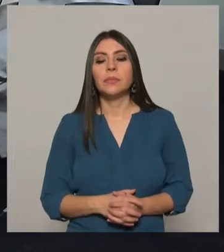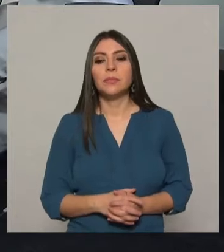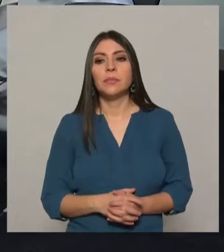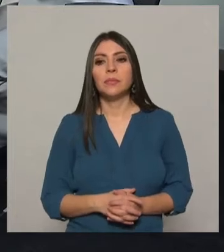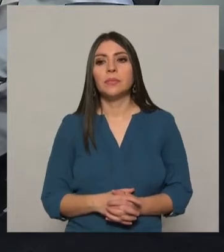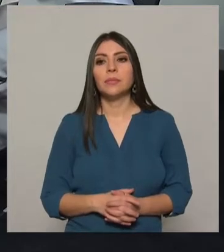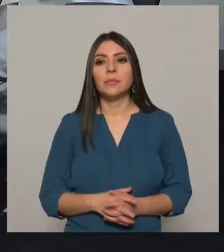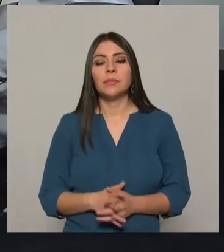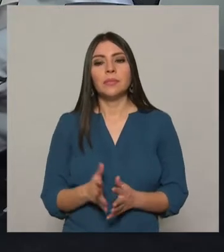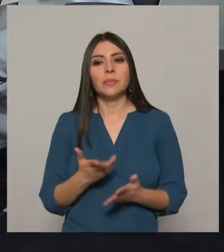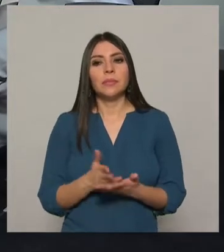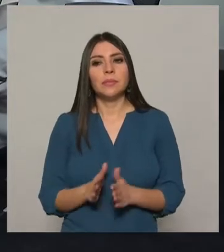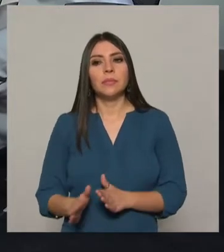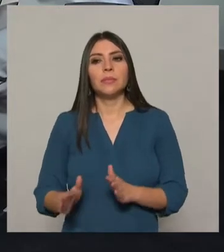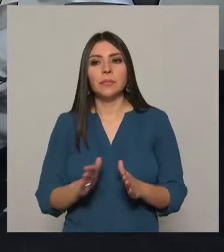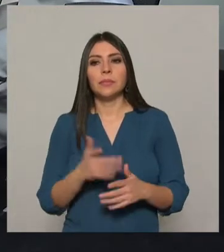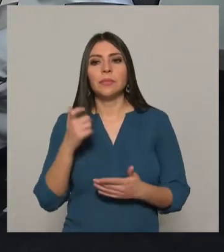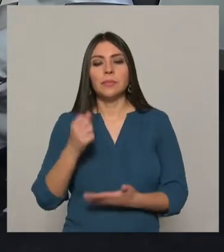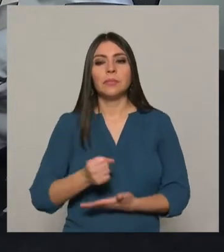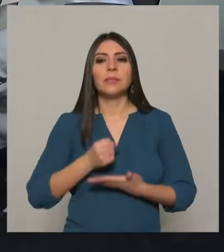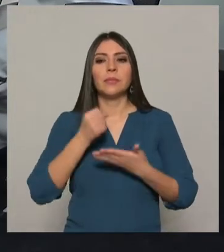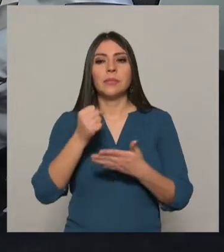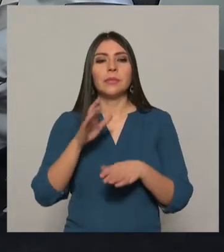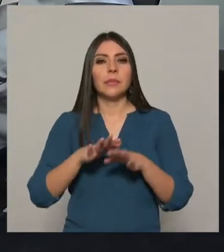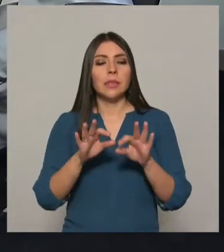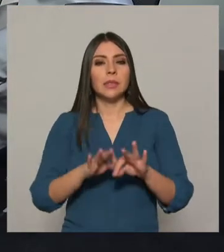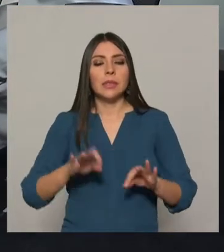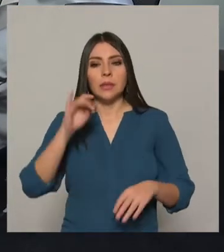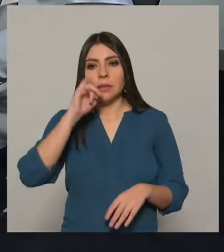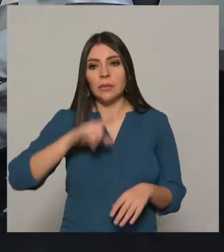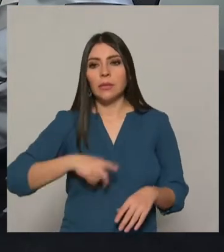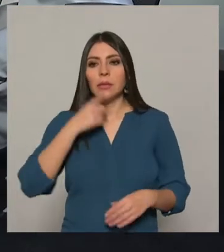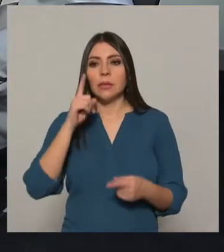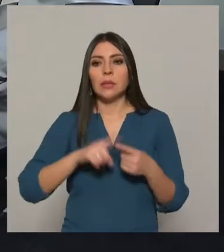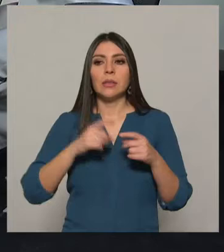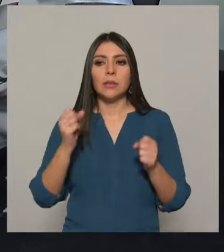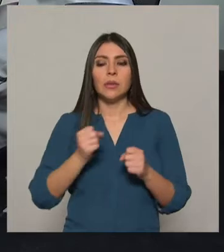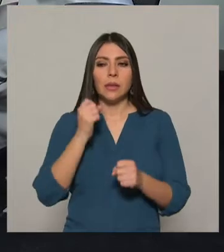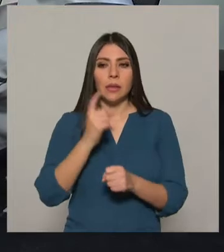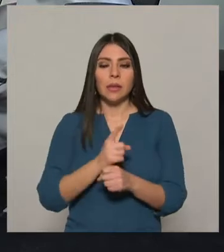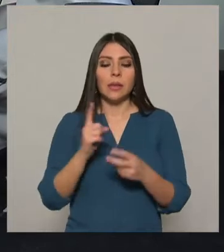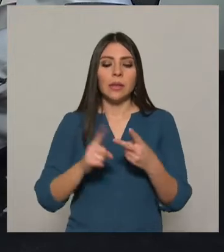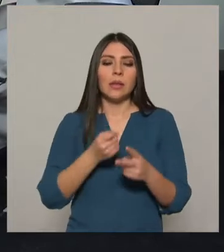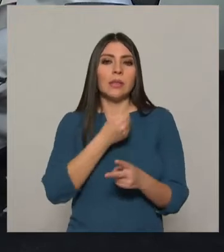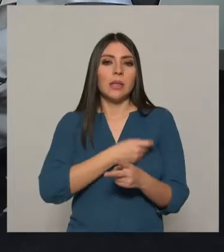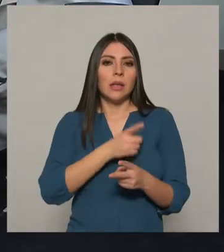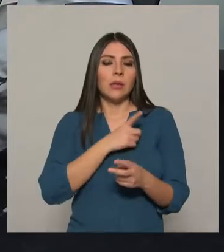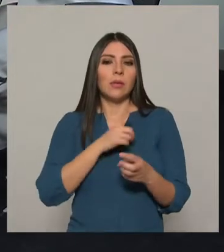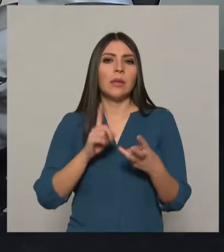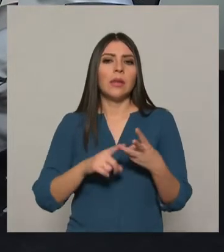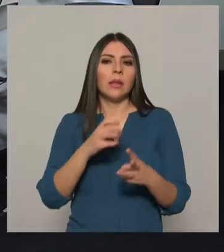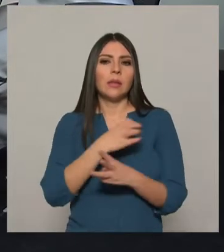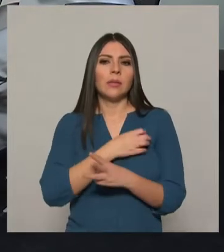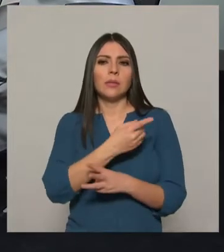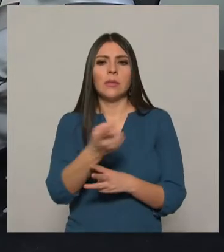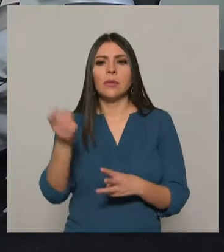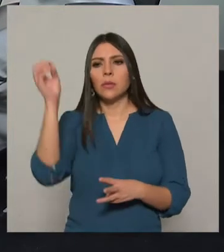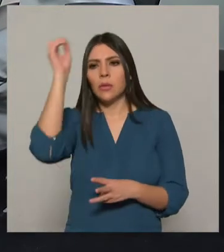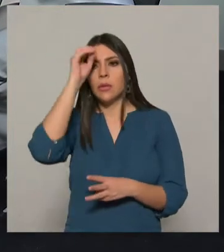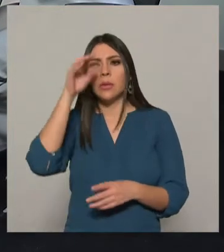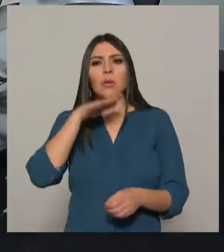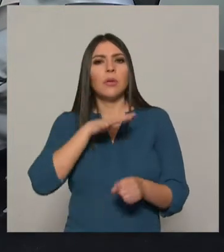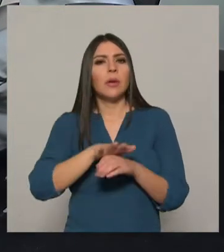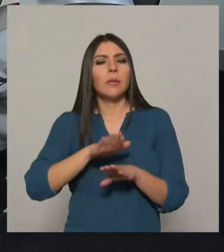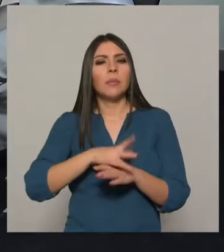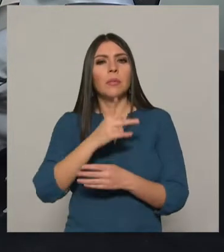inversión prioritaria, dicho por la jefa de gobierno, como son seguridad, salud, educación. ¿Cuáles son, en su opinión, los proyectos